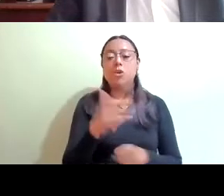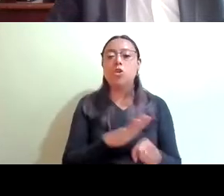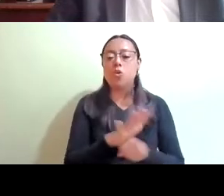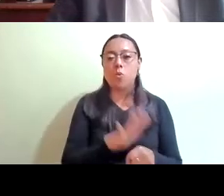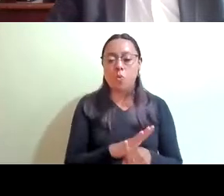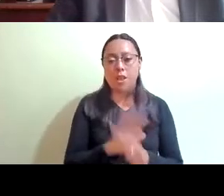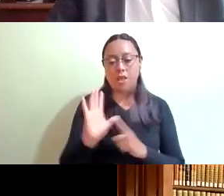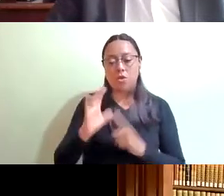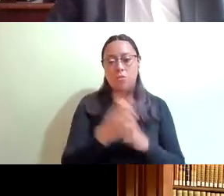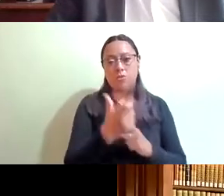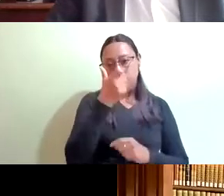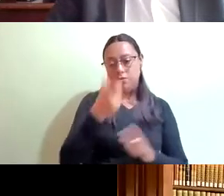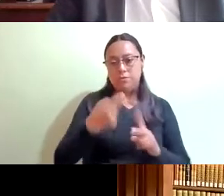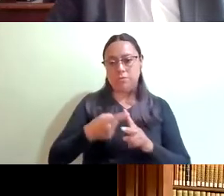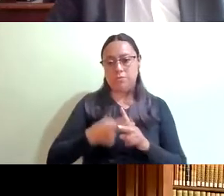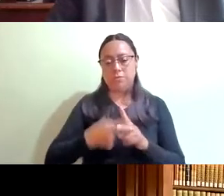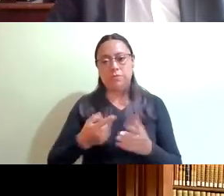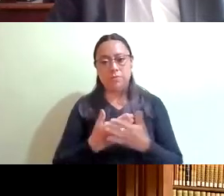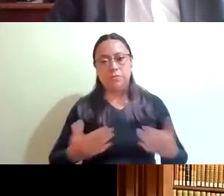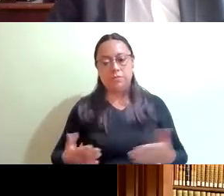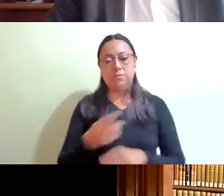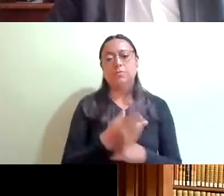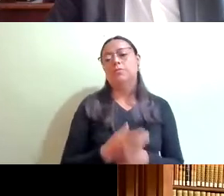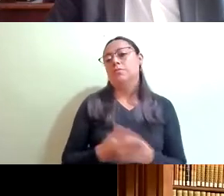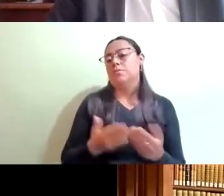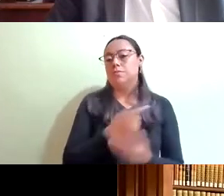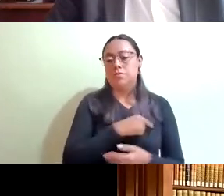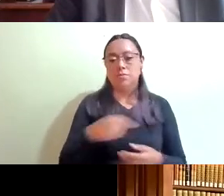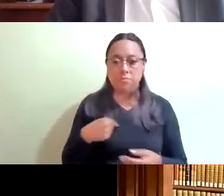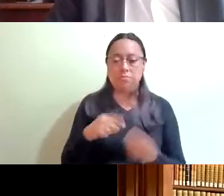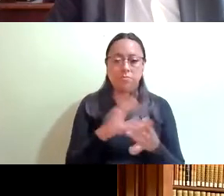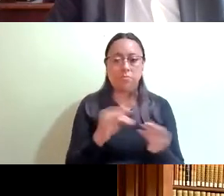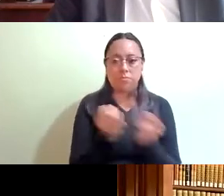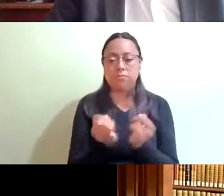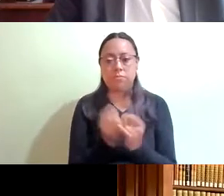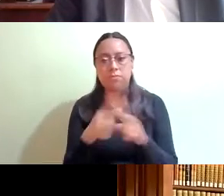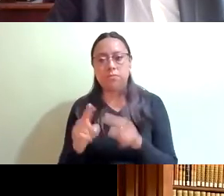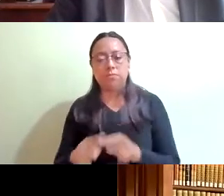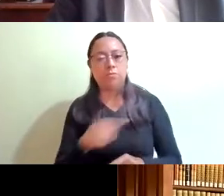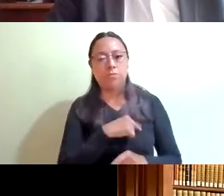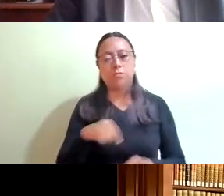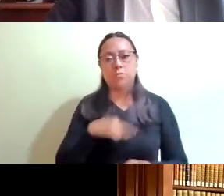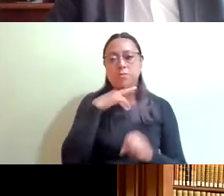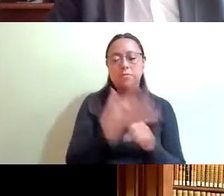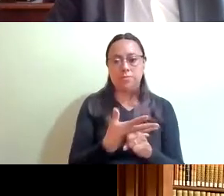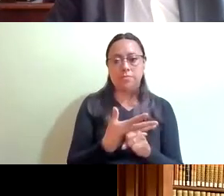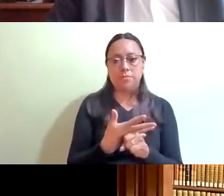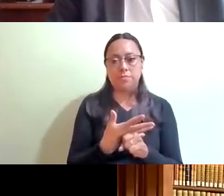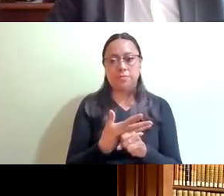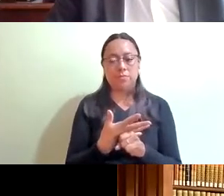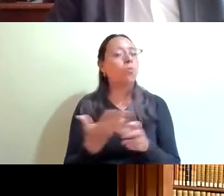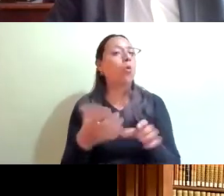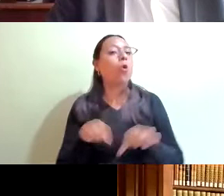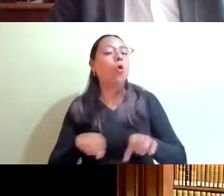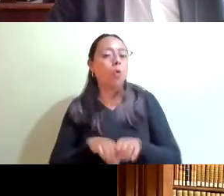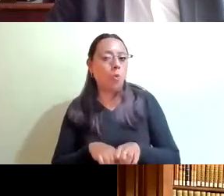estamos escatimando el trabajo del Pleno en el tema de la glosa. Yo creo que la responsabilidad no se mide de esa manera, sino